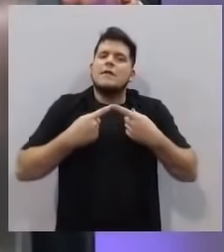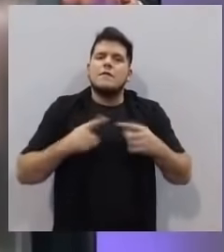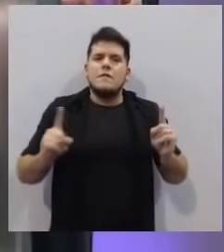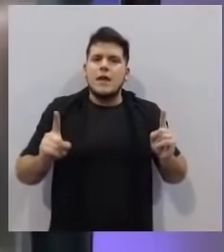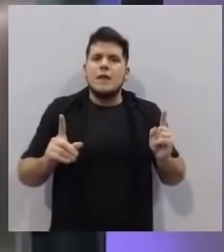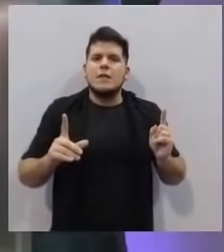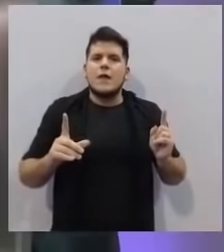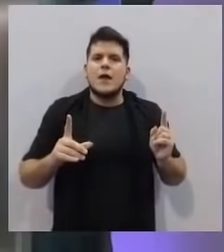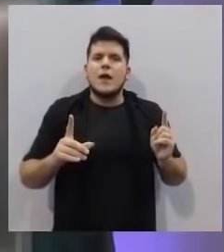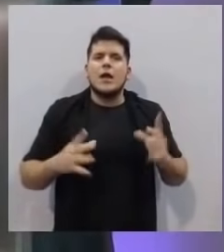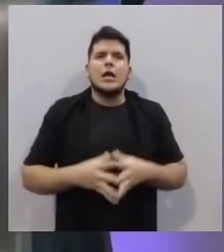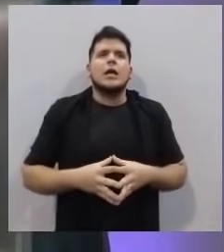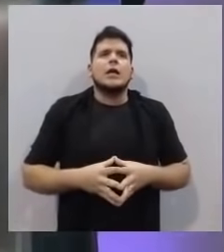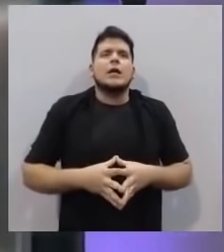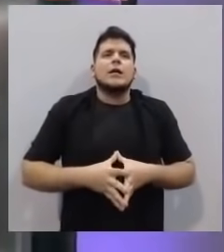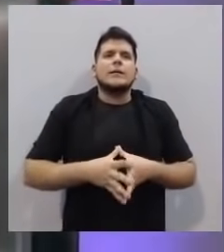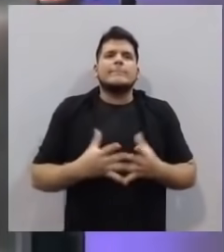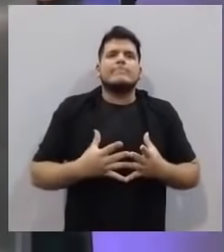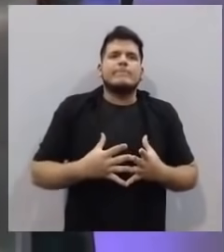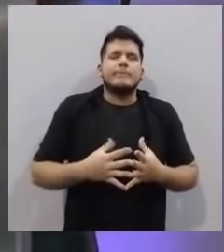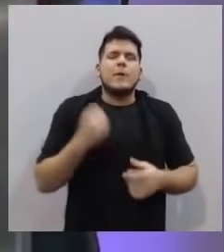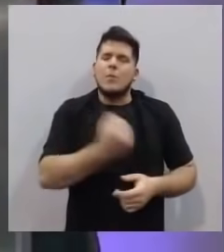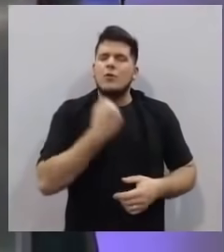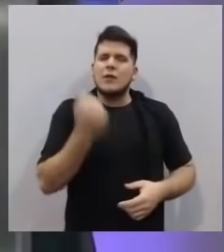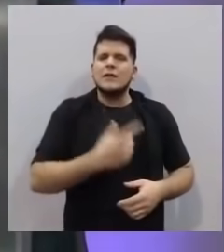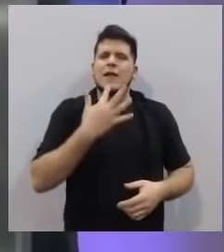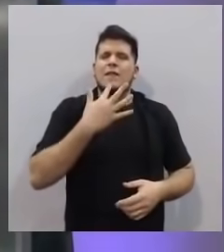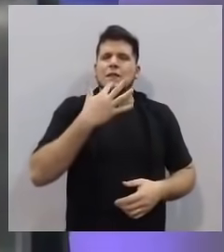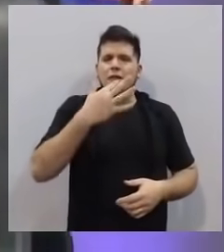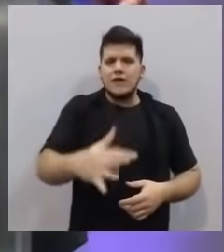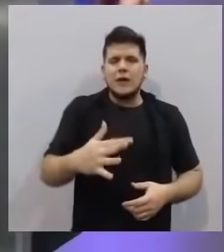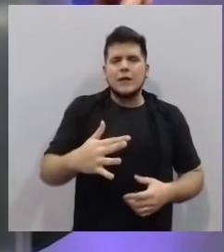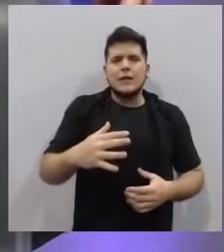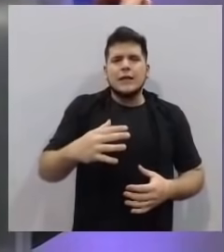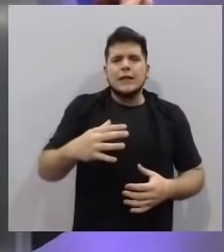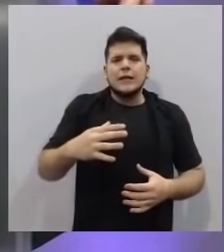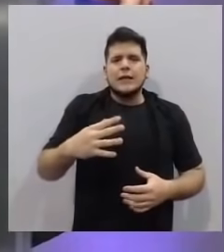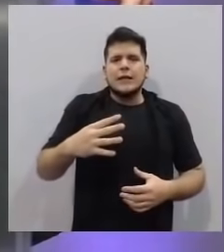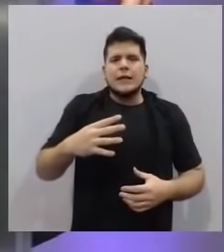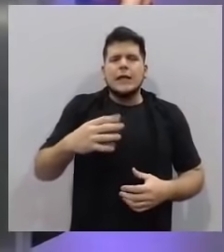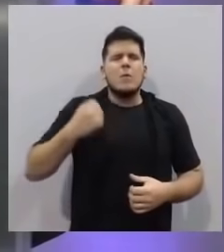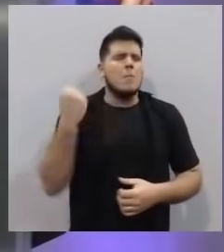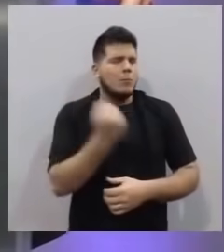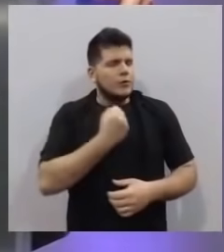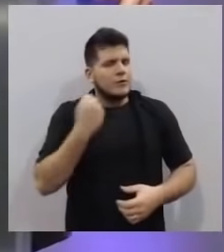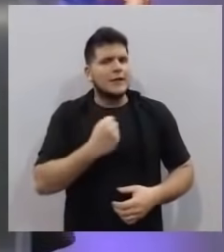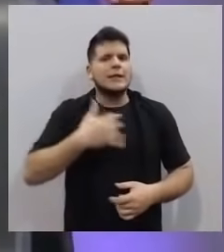santo nos lleva por el camino correcto y podemos entender mateos 610